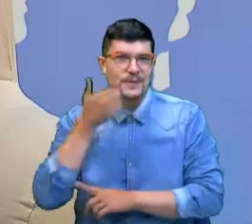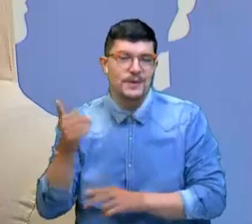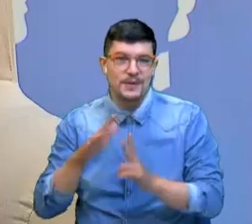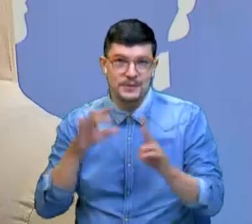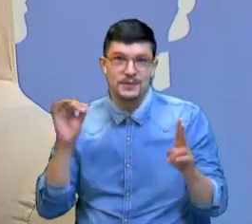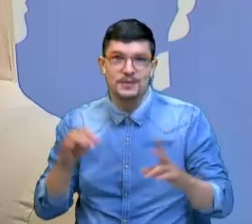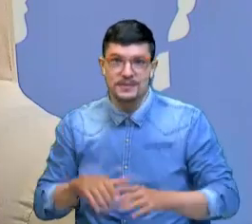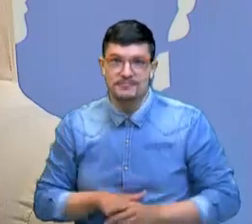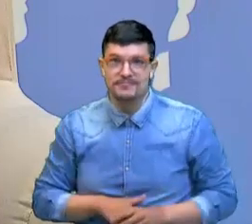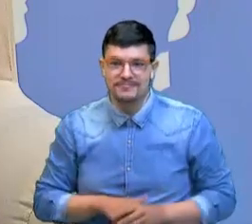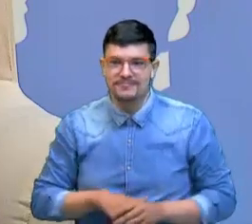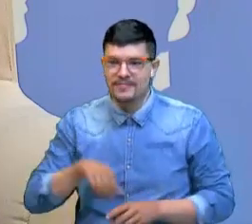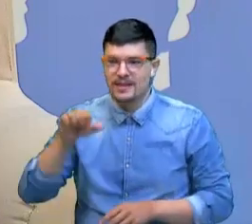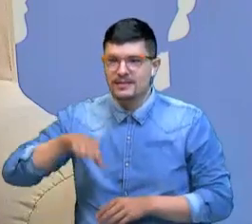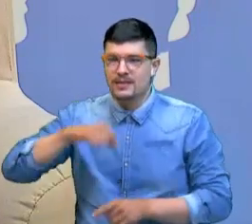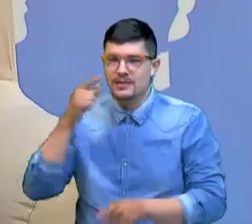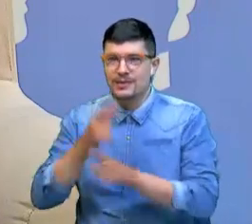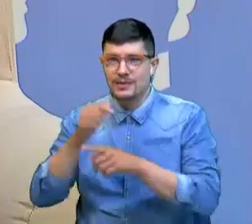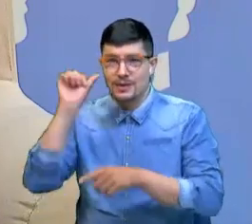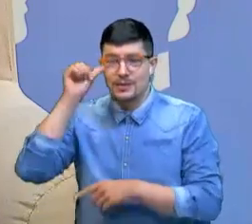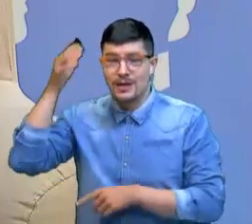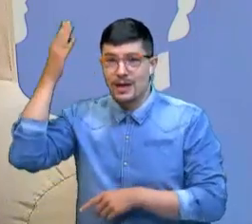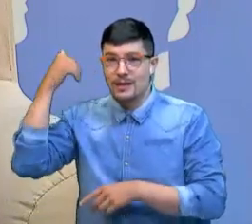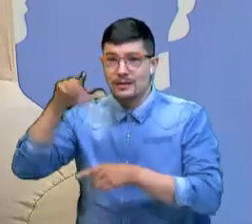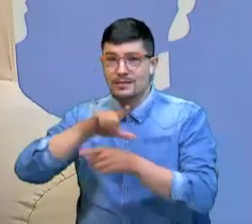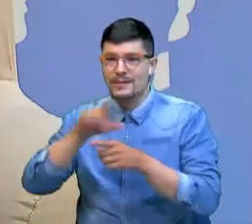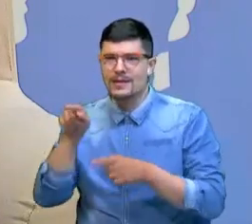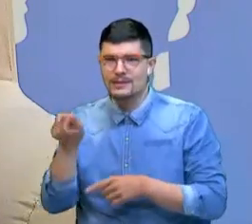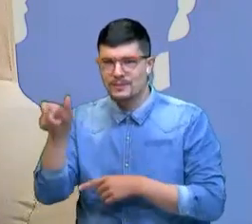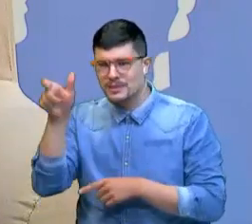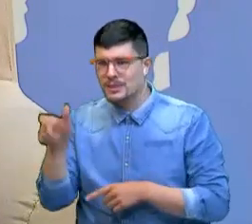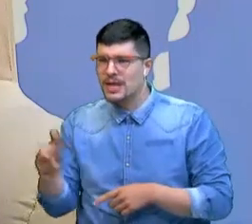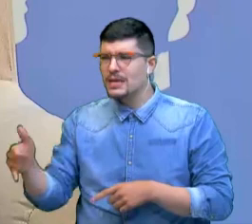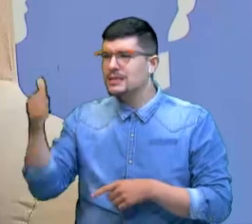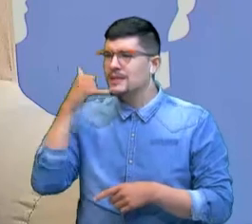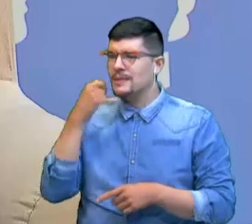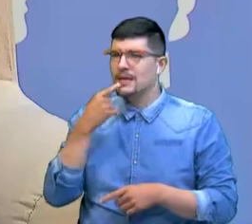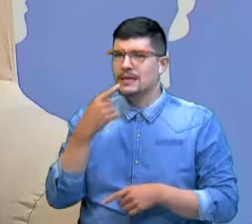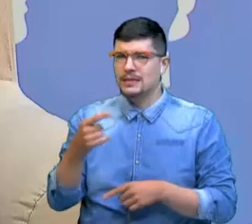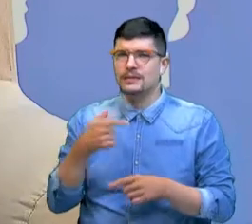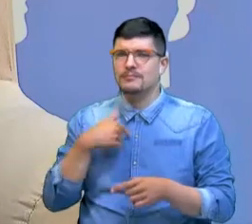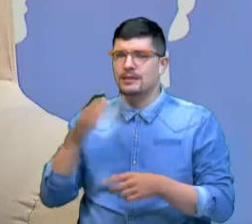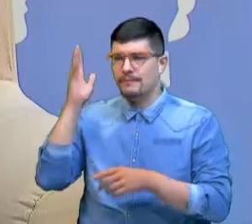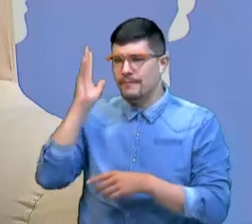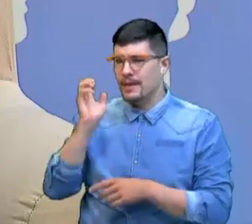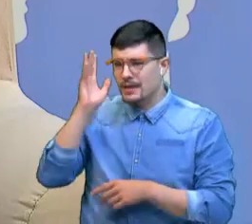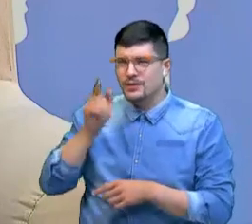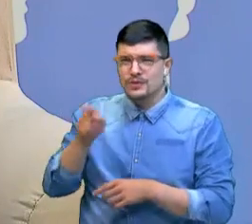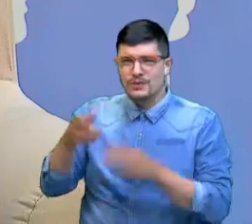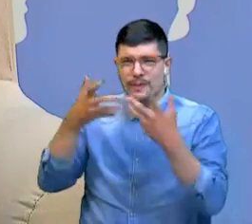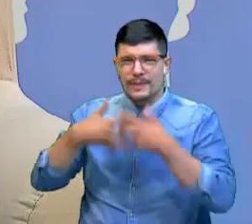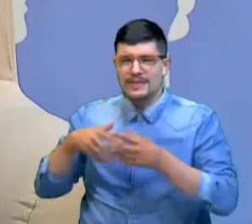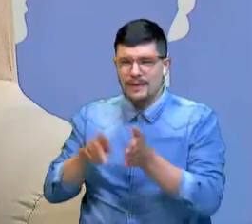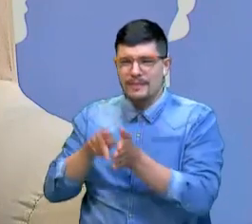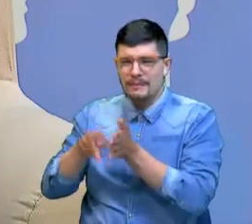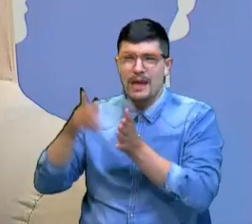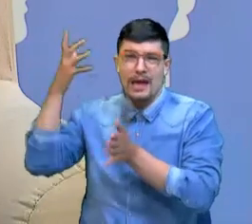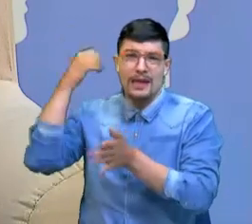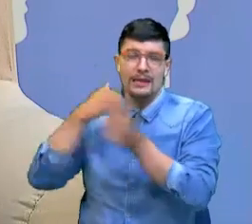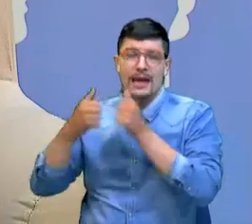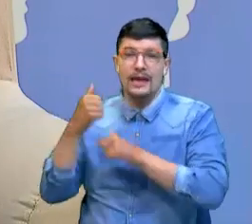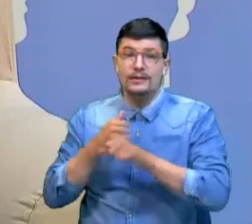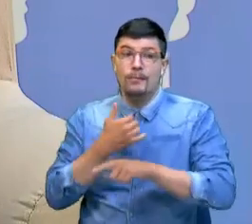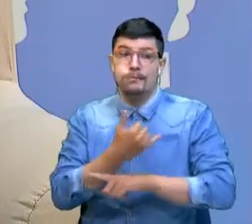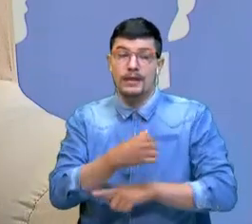la dependencia no es absoluta. El literal C del artículo 47 fue revisado por la Corte